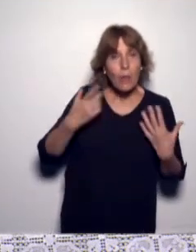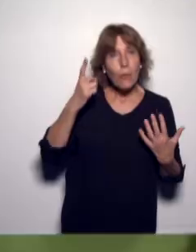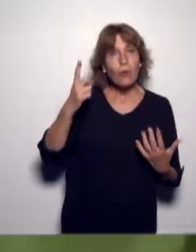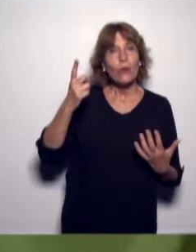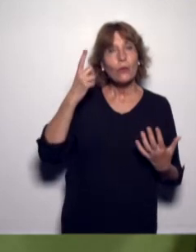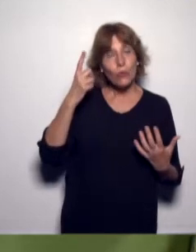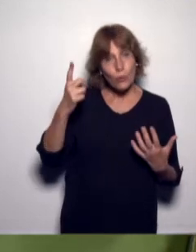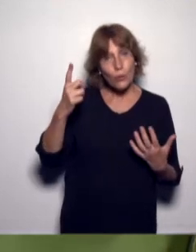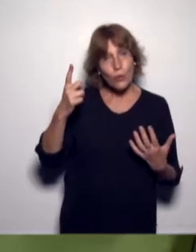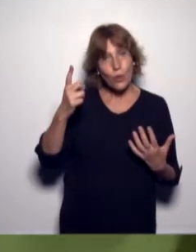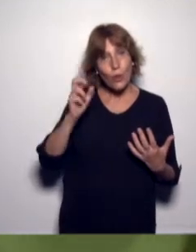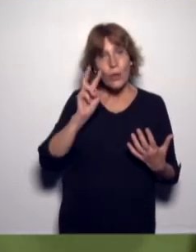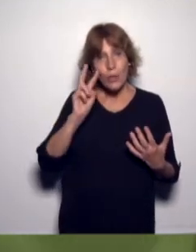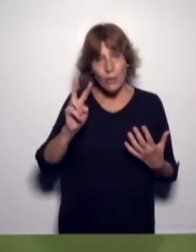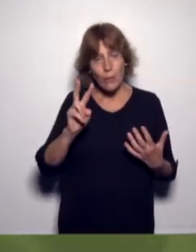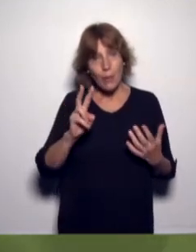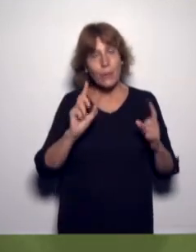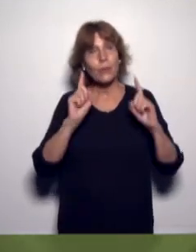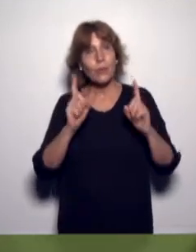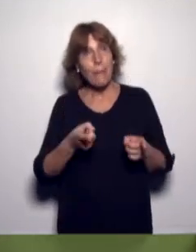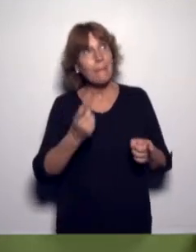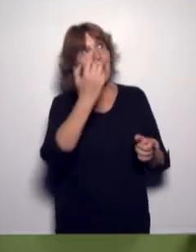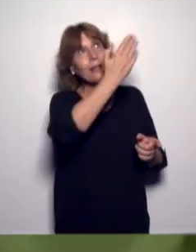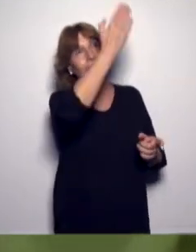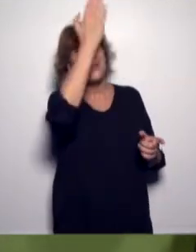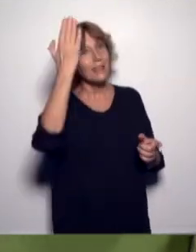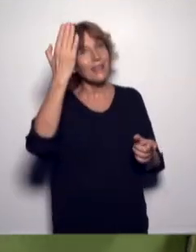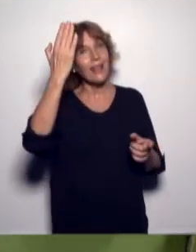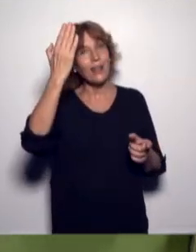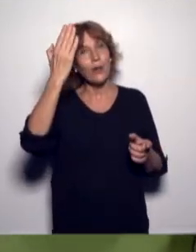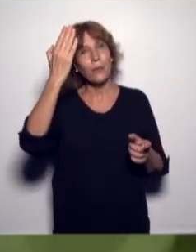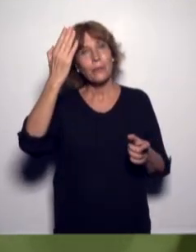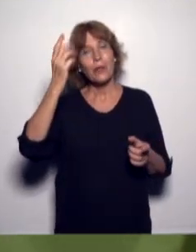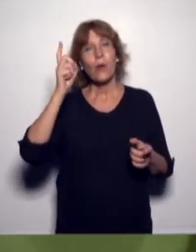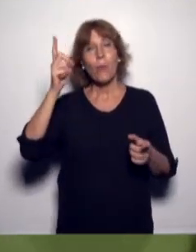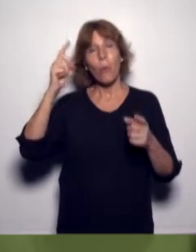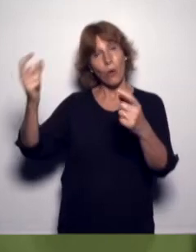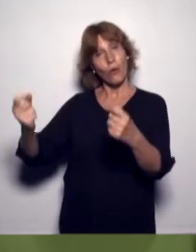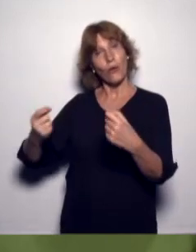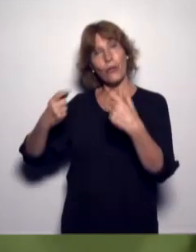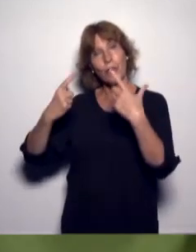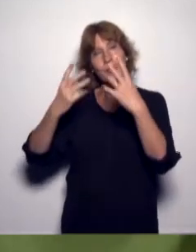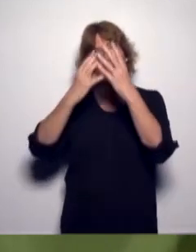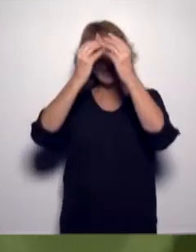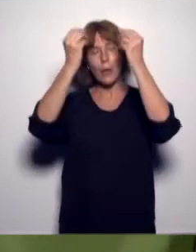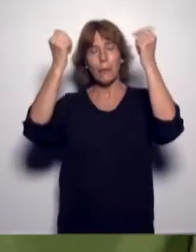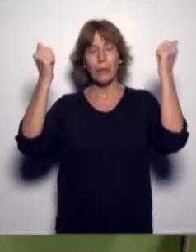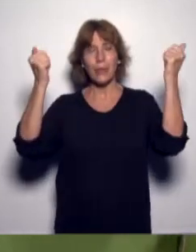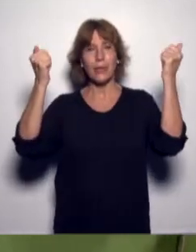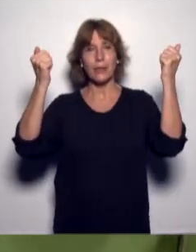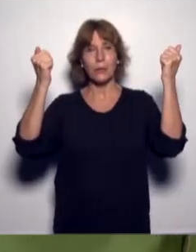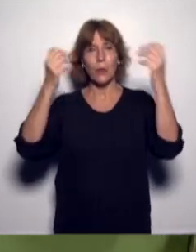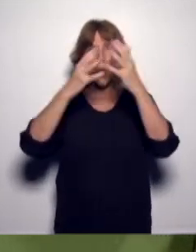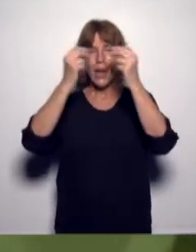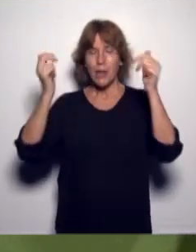desde ahora el anticipo de la eternidad. Así, habiendo recibido las primicias del Espíritu, por quien resucitaste